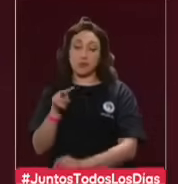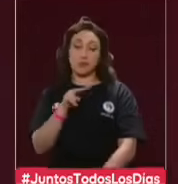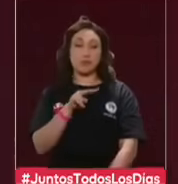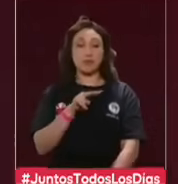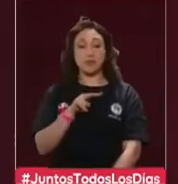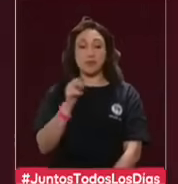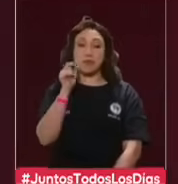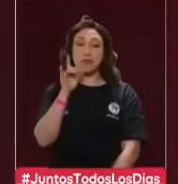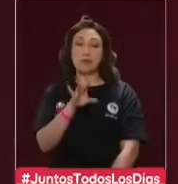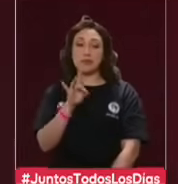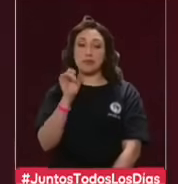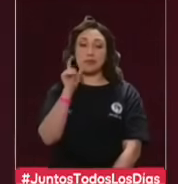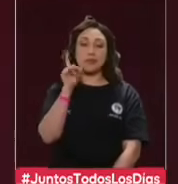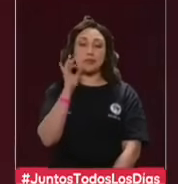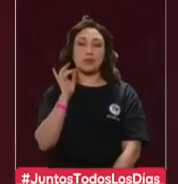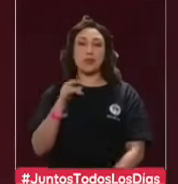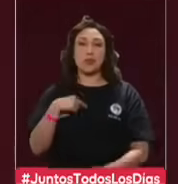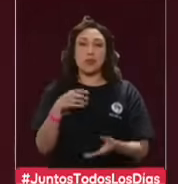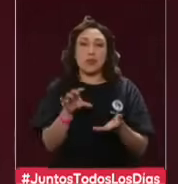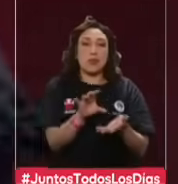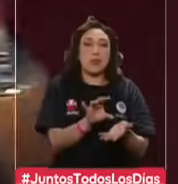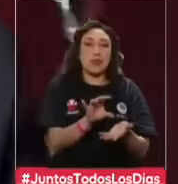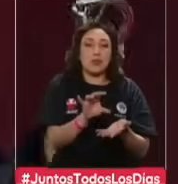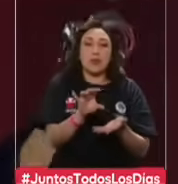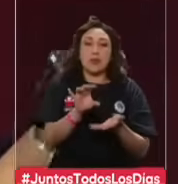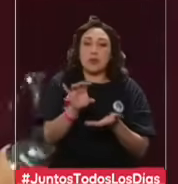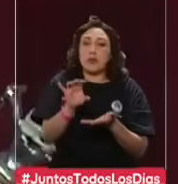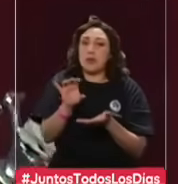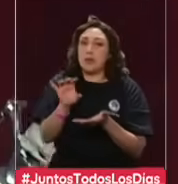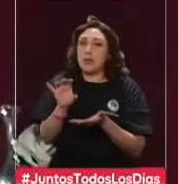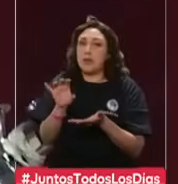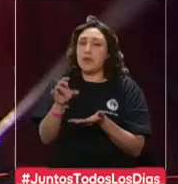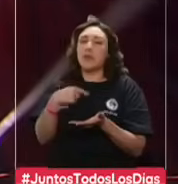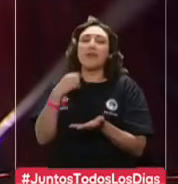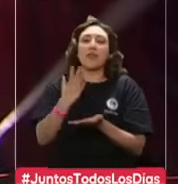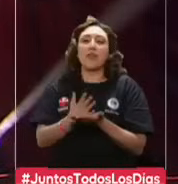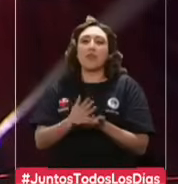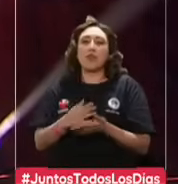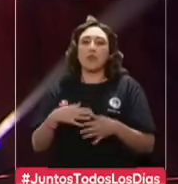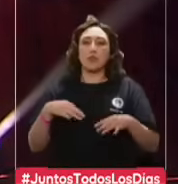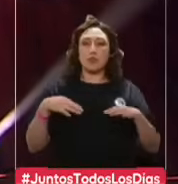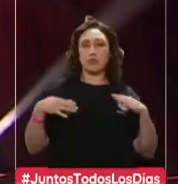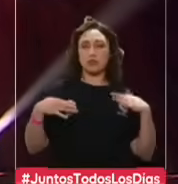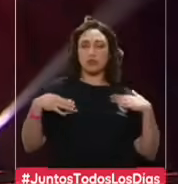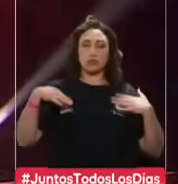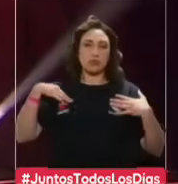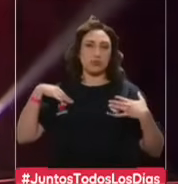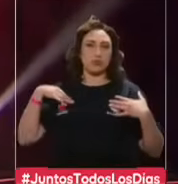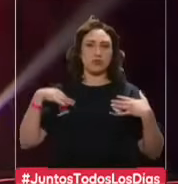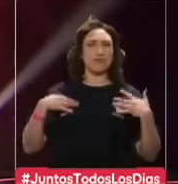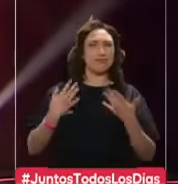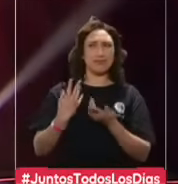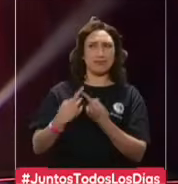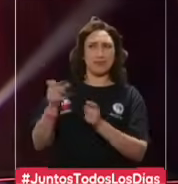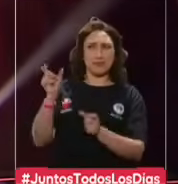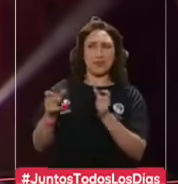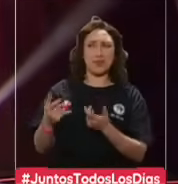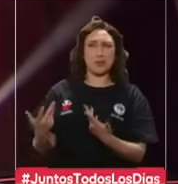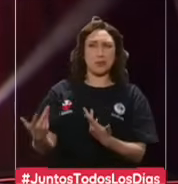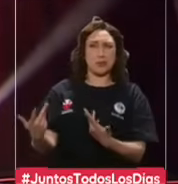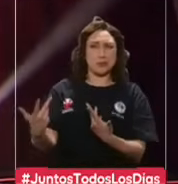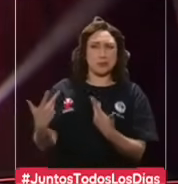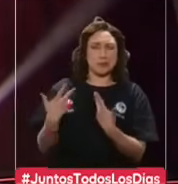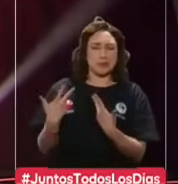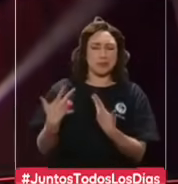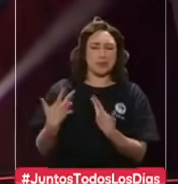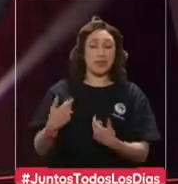llevar? Y yo como que lo saco, y cuando lo saco de la góndola, como siento que lo tengo que modelar, weona. Como que, ¿cachai? Como que se me exige mucho. Y yo estoy muy